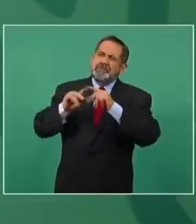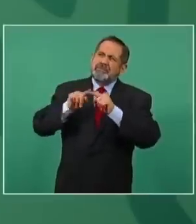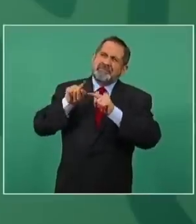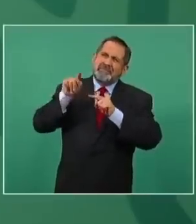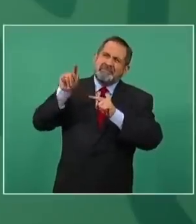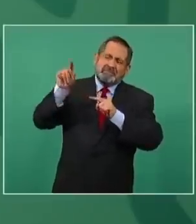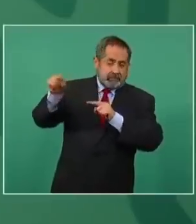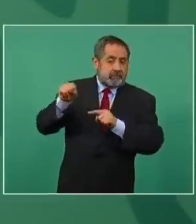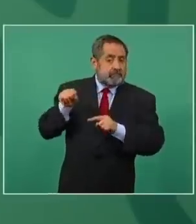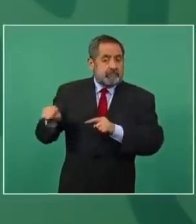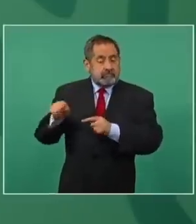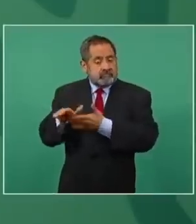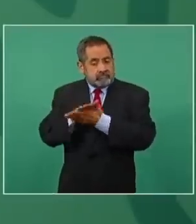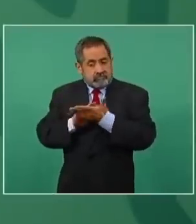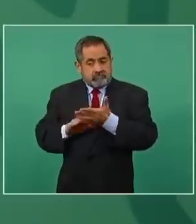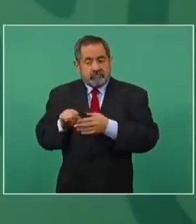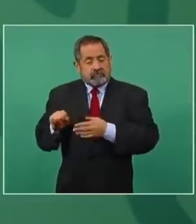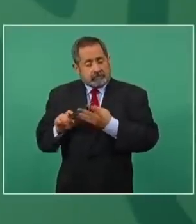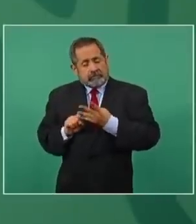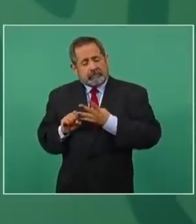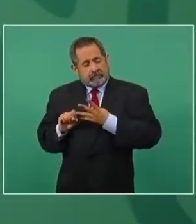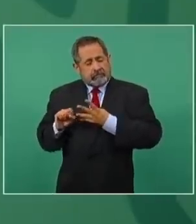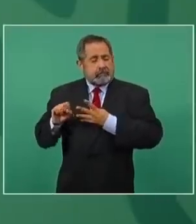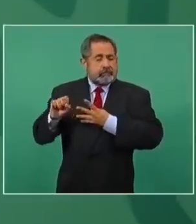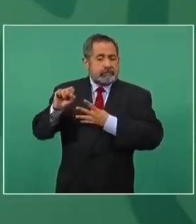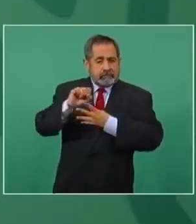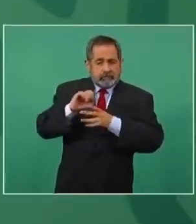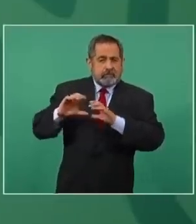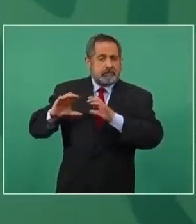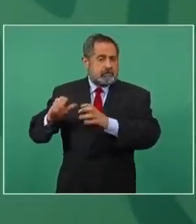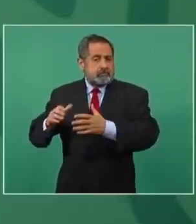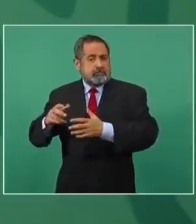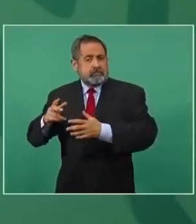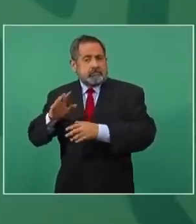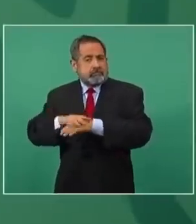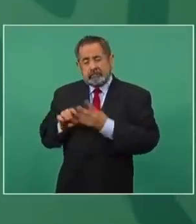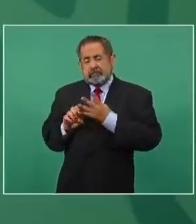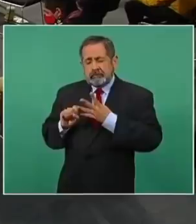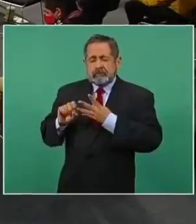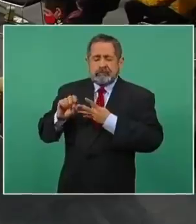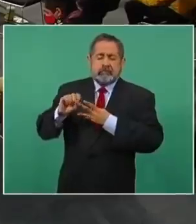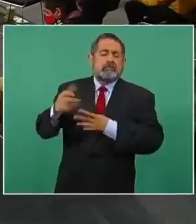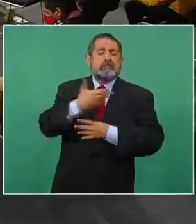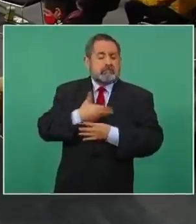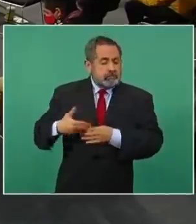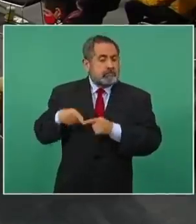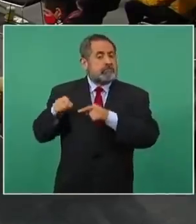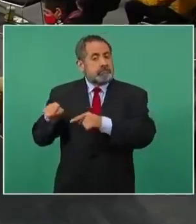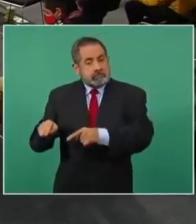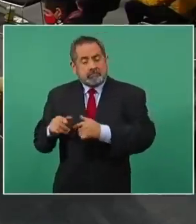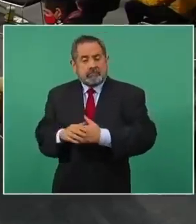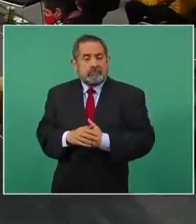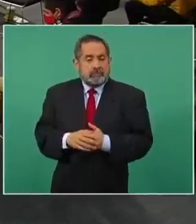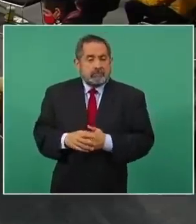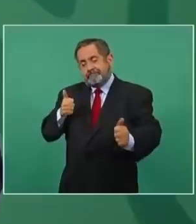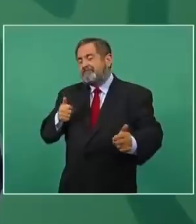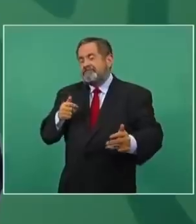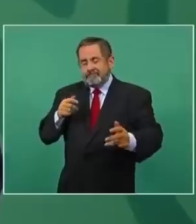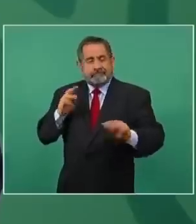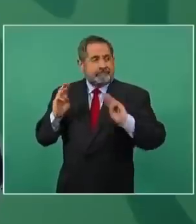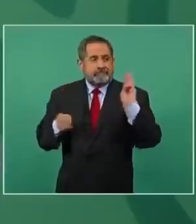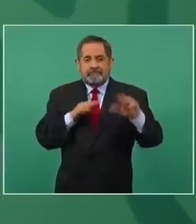viene de las comunidades pobres, me dice cuando hablamos,